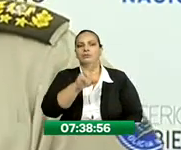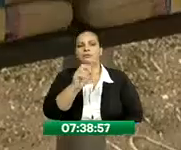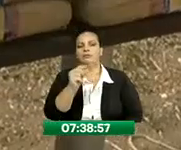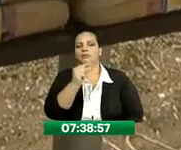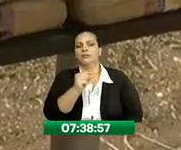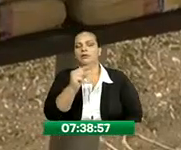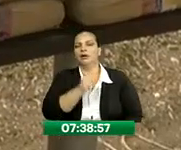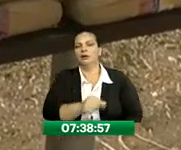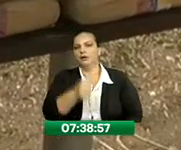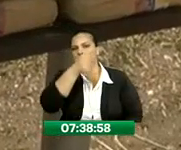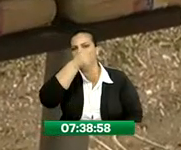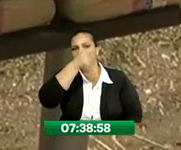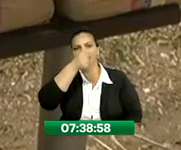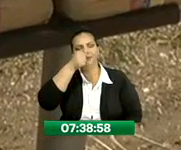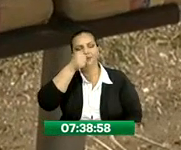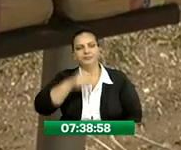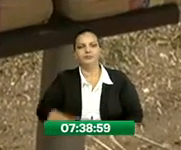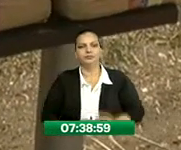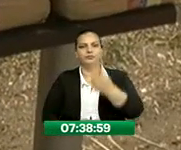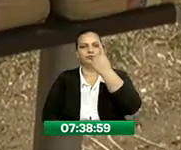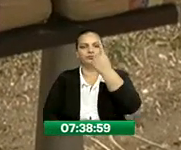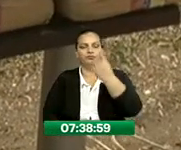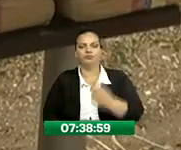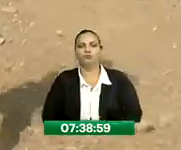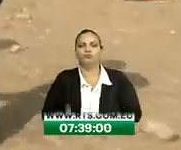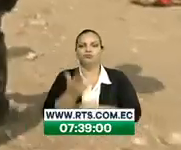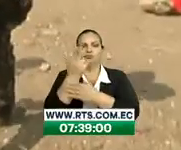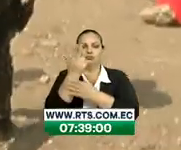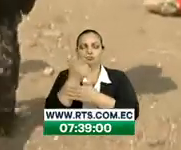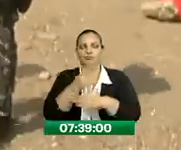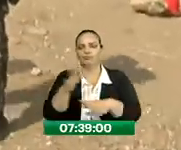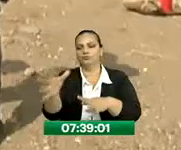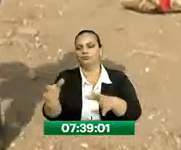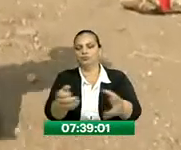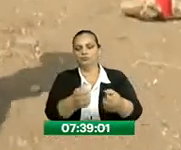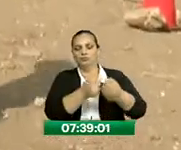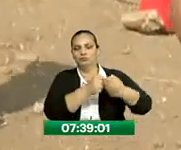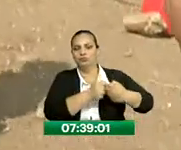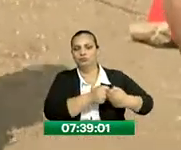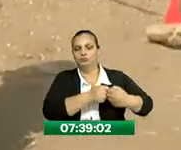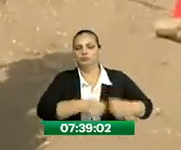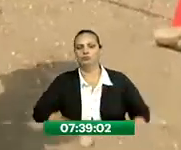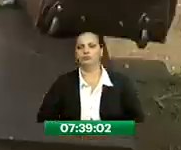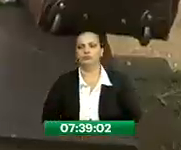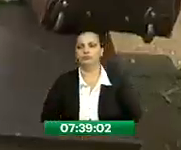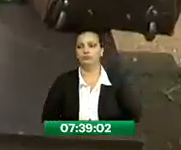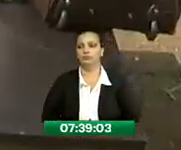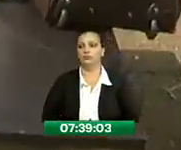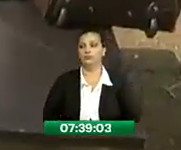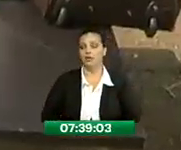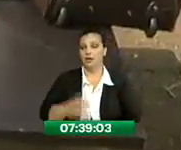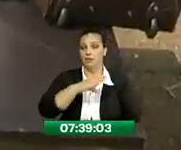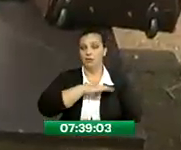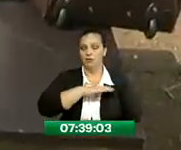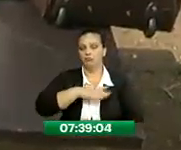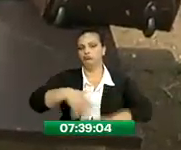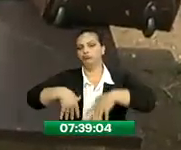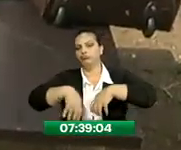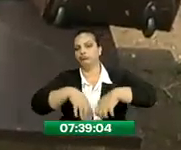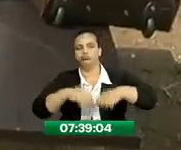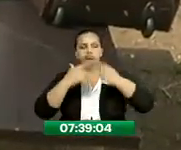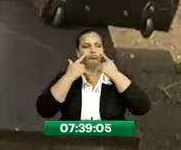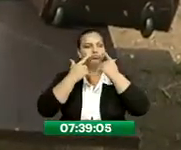cocaína y un arma de fuego tipo revólver. Mientras los uniformados participaban de los respectivos operativos